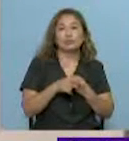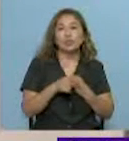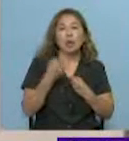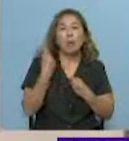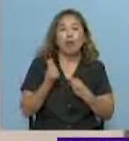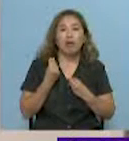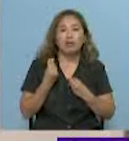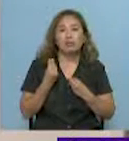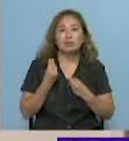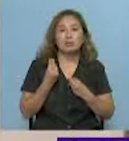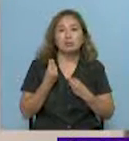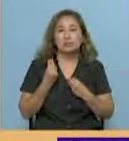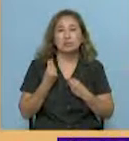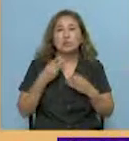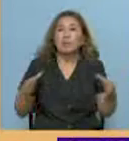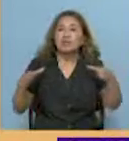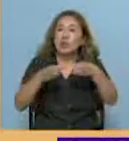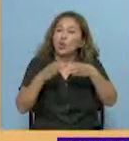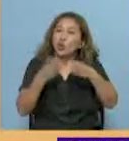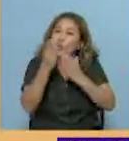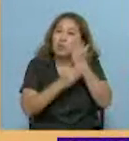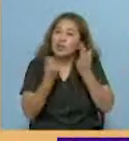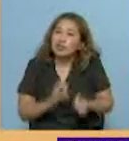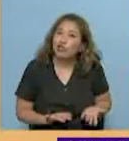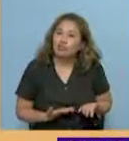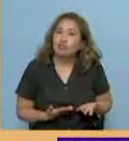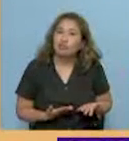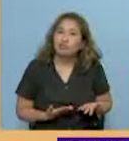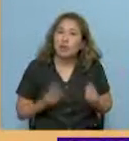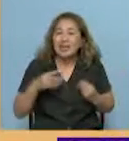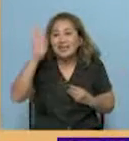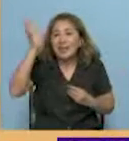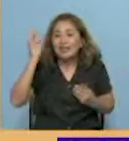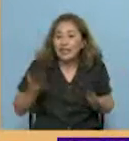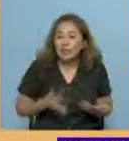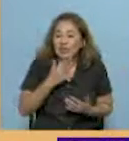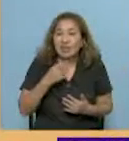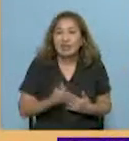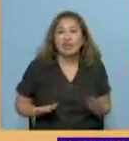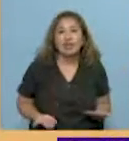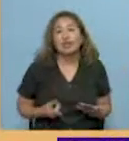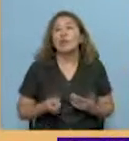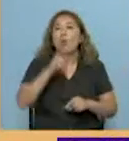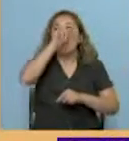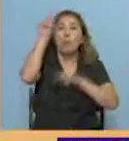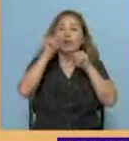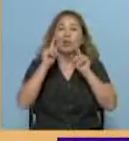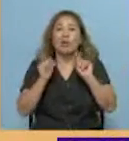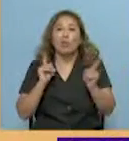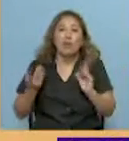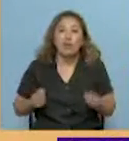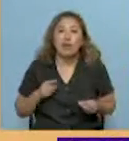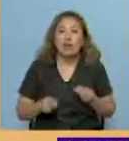qué para que nos juntamos con un ministro de la producción entendemos qué desea ver cuál es la pregunta de